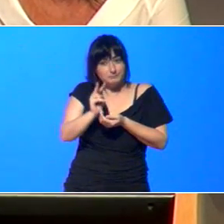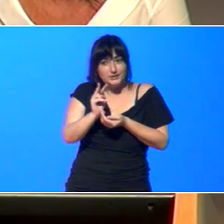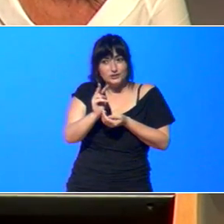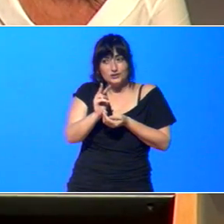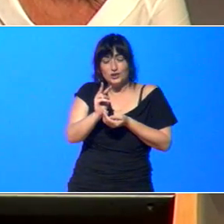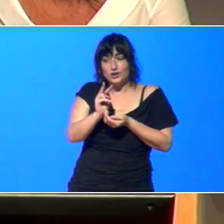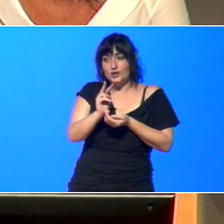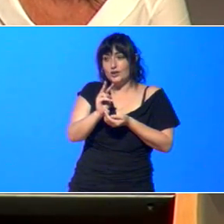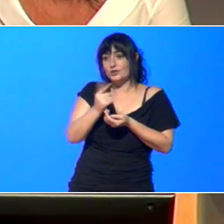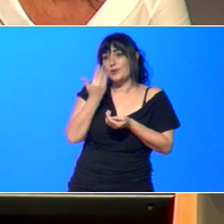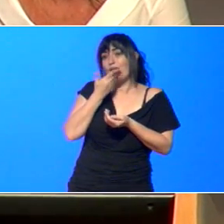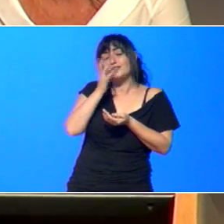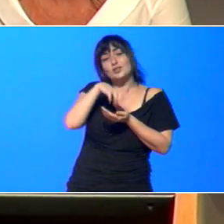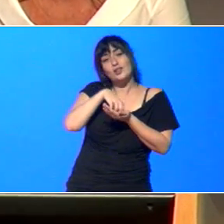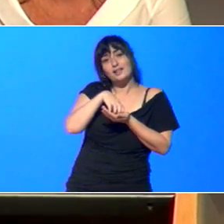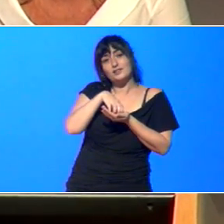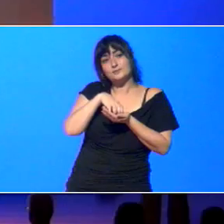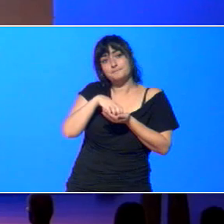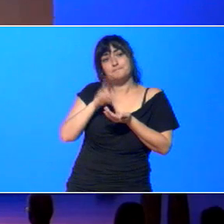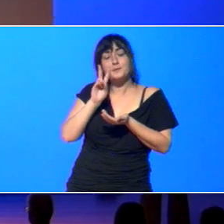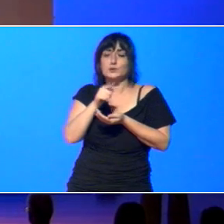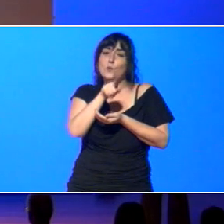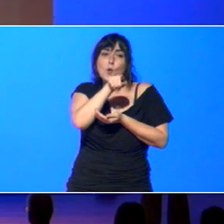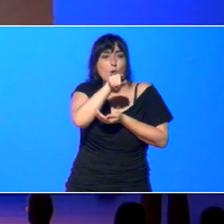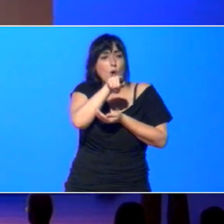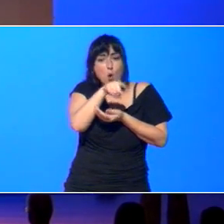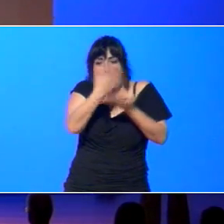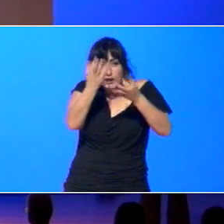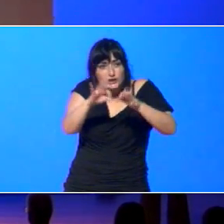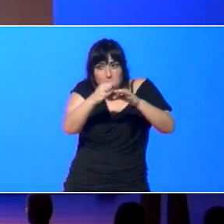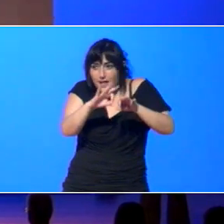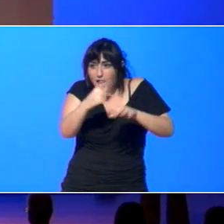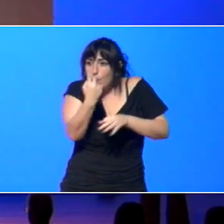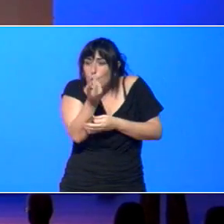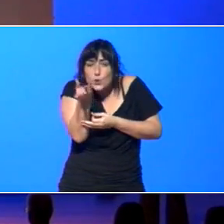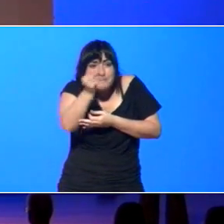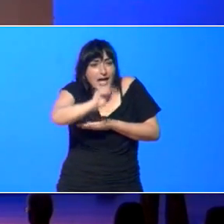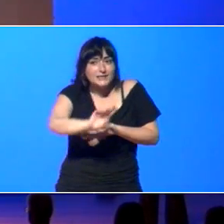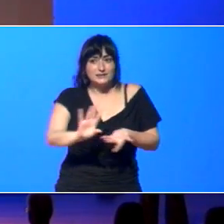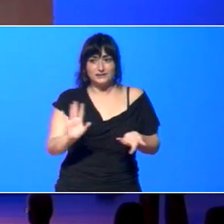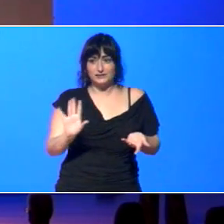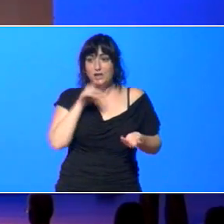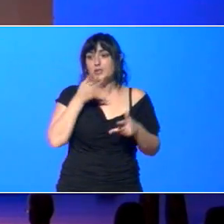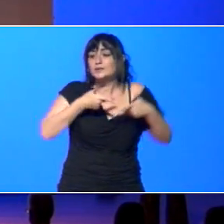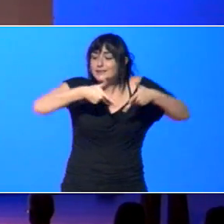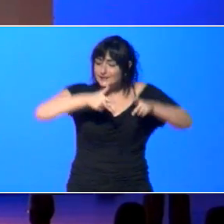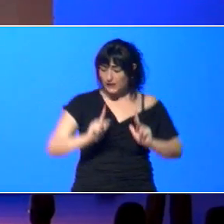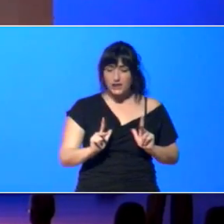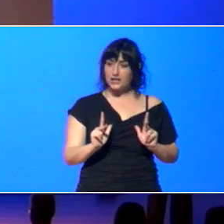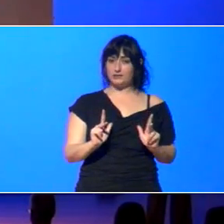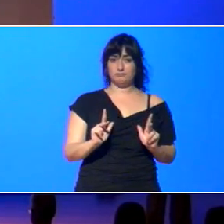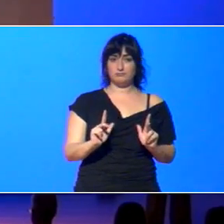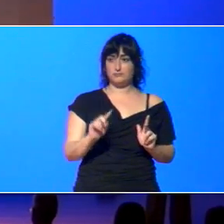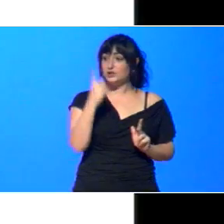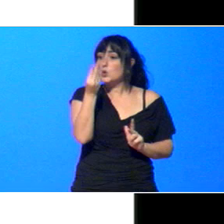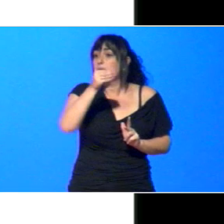estén en las escuelas, además son uno más de verdad, pero no solo uno más porque están sentados en la silla al lado nuestro, sino que son uno más